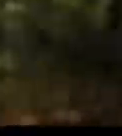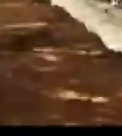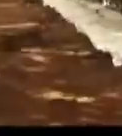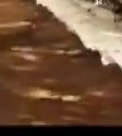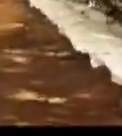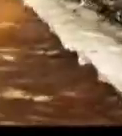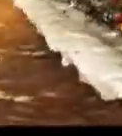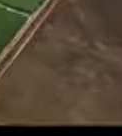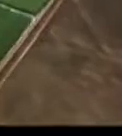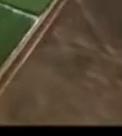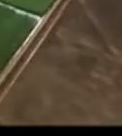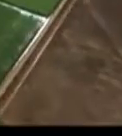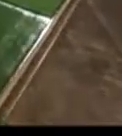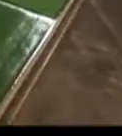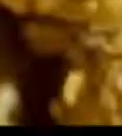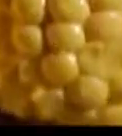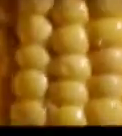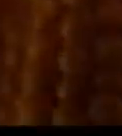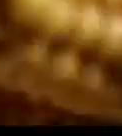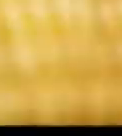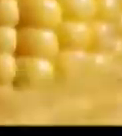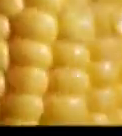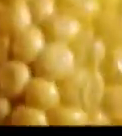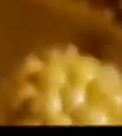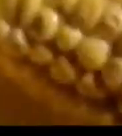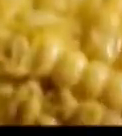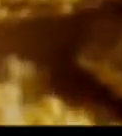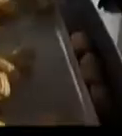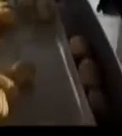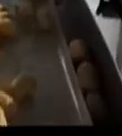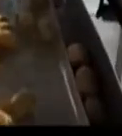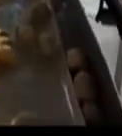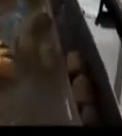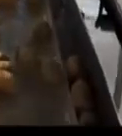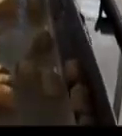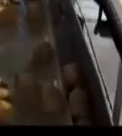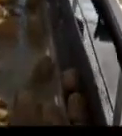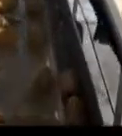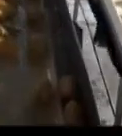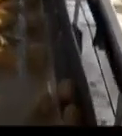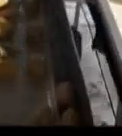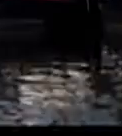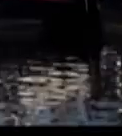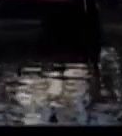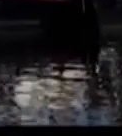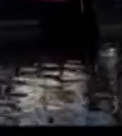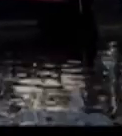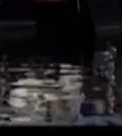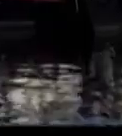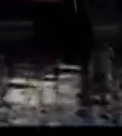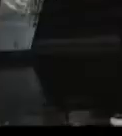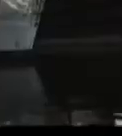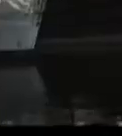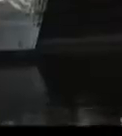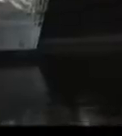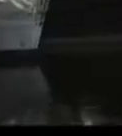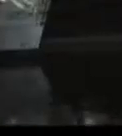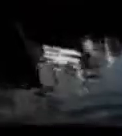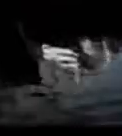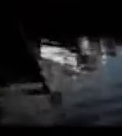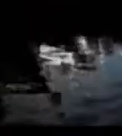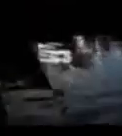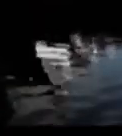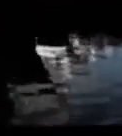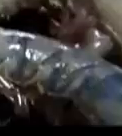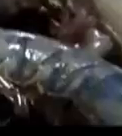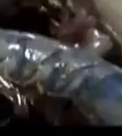Sinaloa es la entidad con producción agrícola más importante del país y su colindancia con el Mar de Cortés la ubica como la segunda flota pesquera más